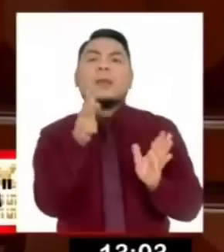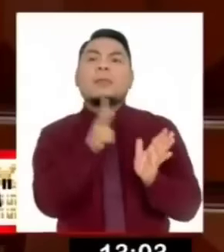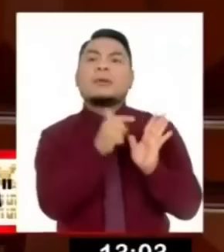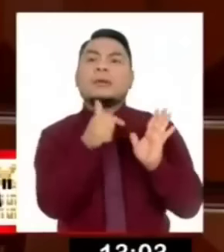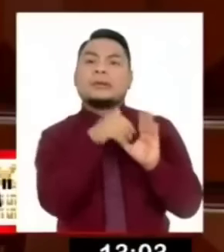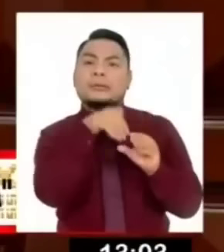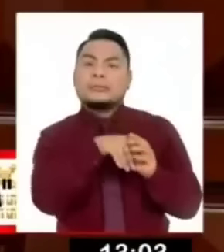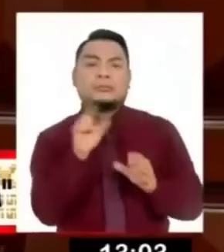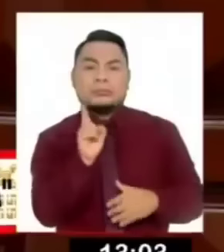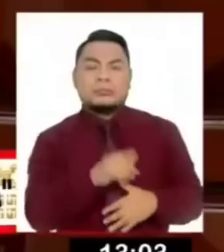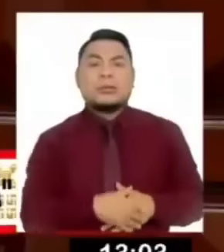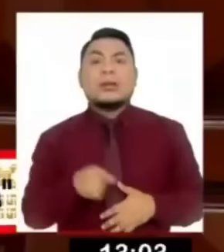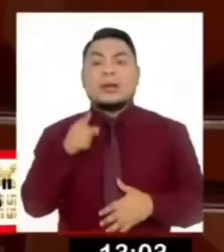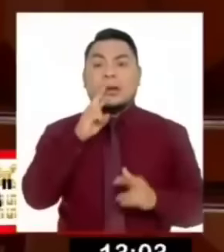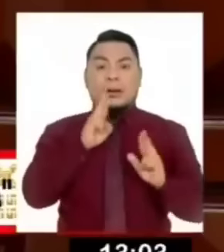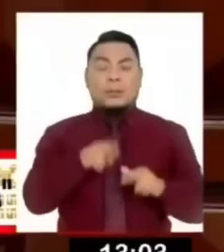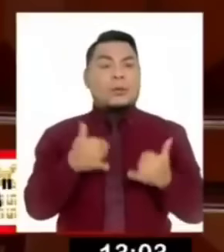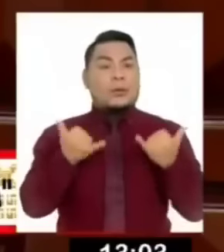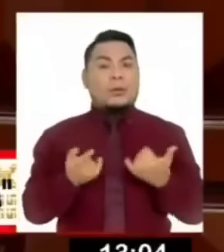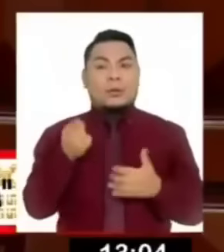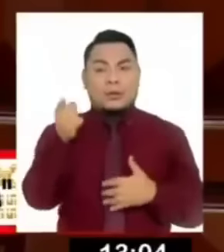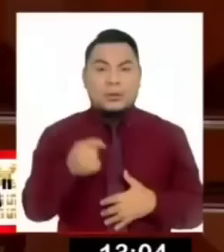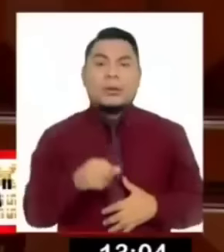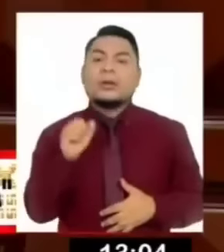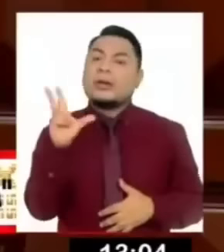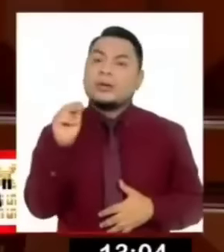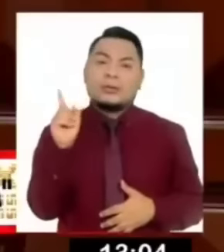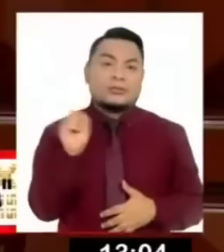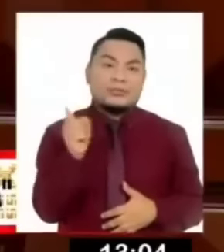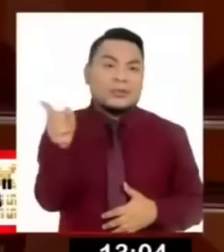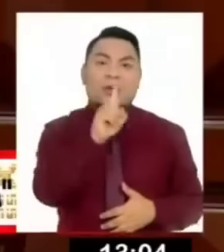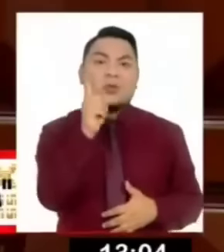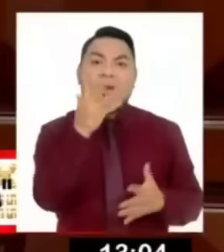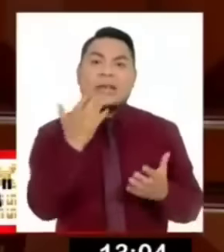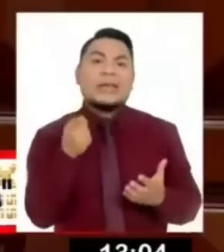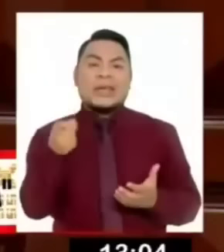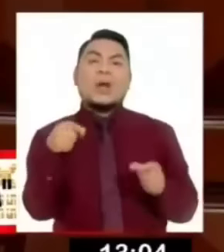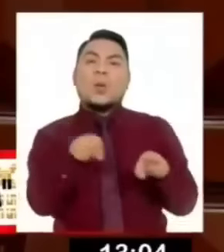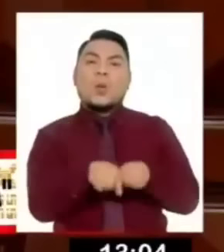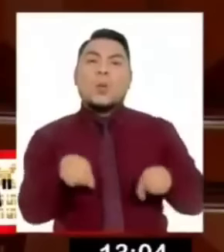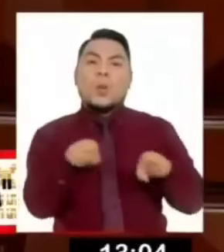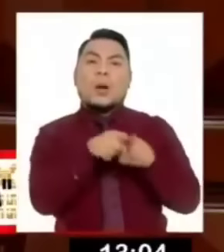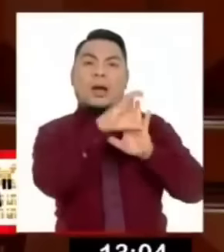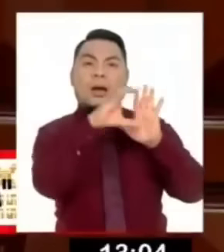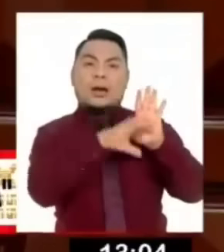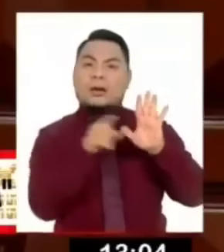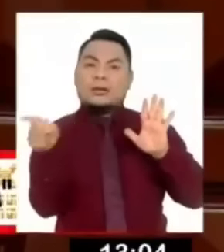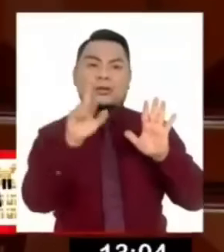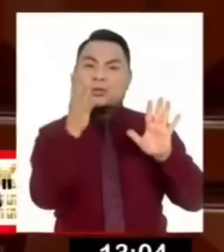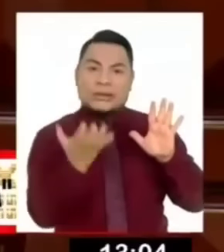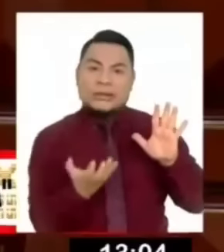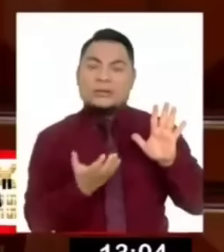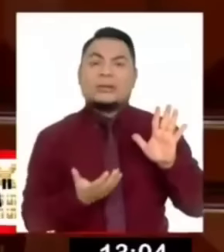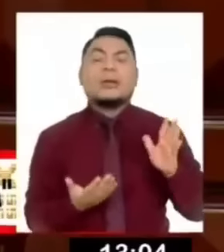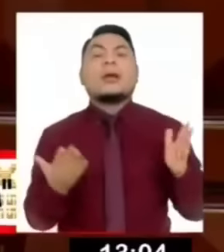la respuesta, sin duda, es que no. El poder constituyente